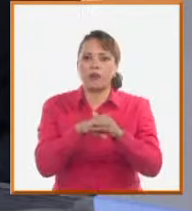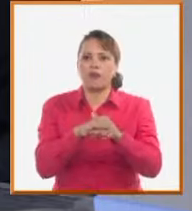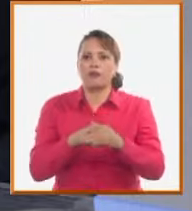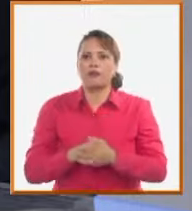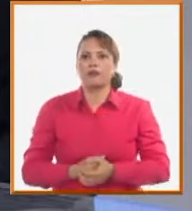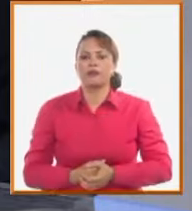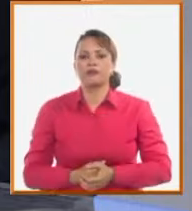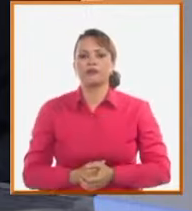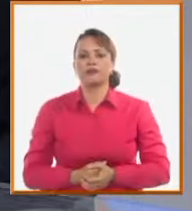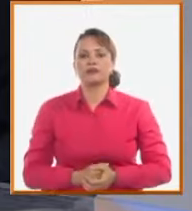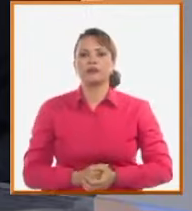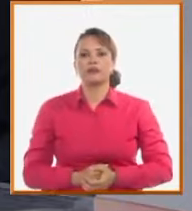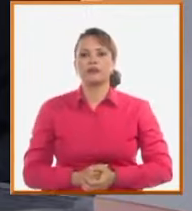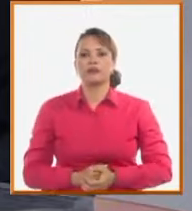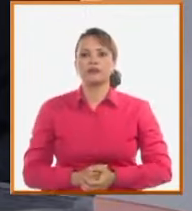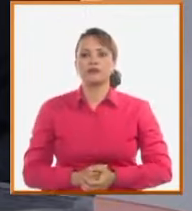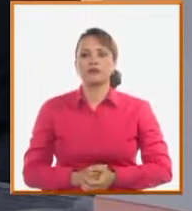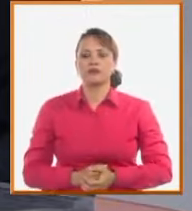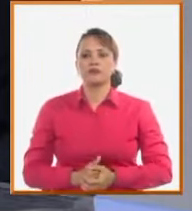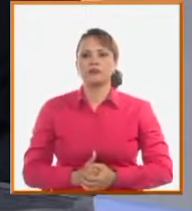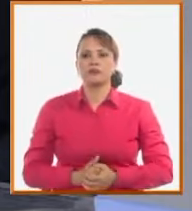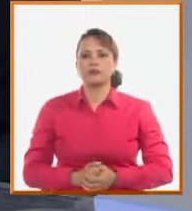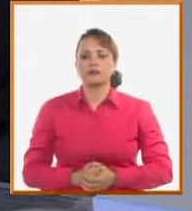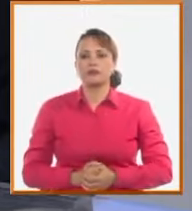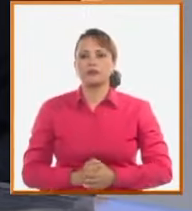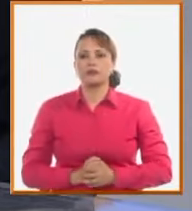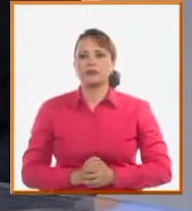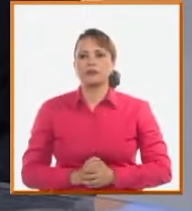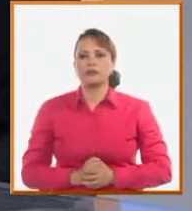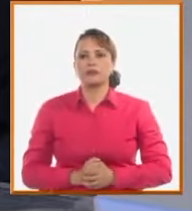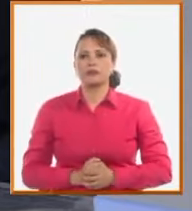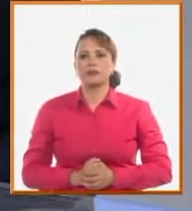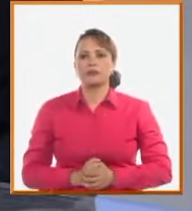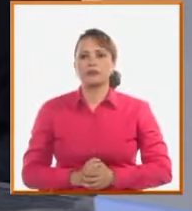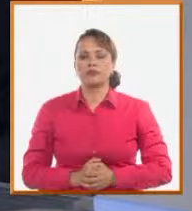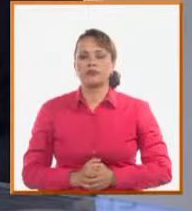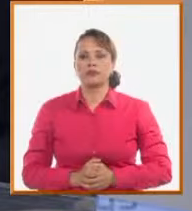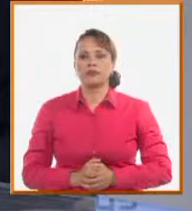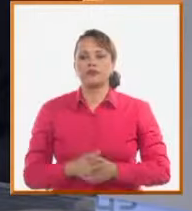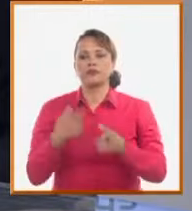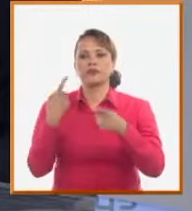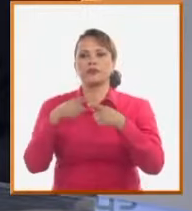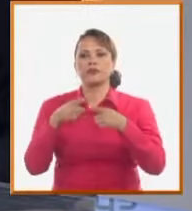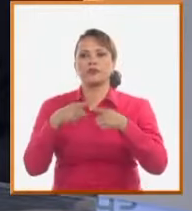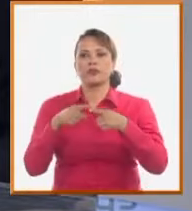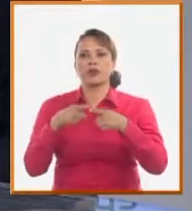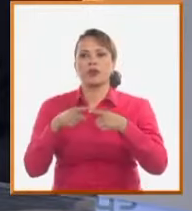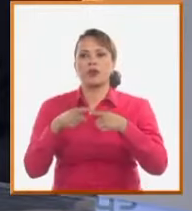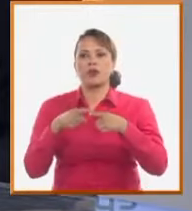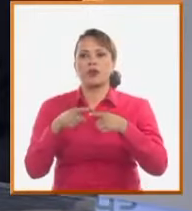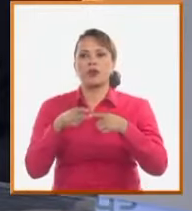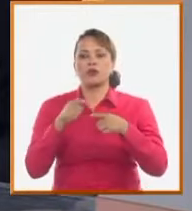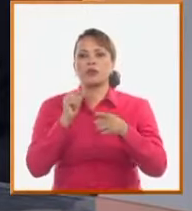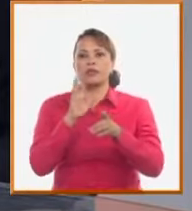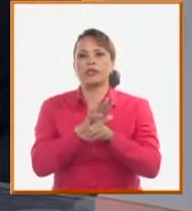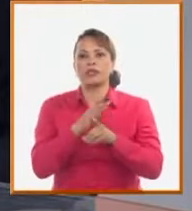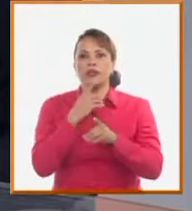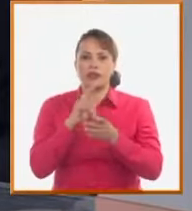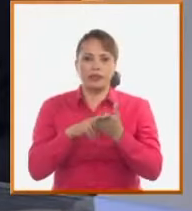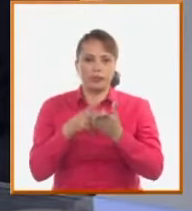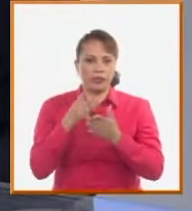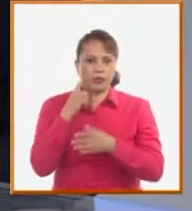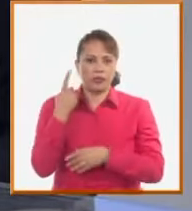producto de ese daño. En el caso de los seguros que todo esto son supuestos, ¿no? Uh-huh. A partir de la interpretación